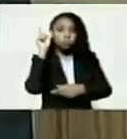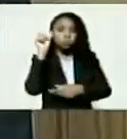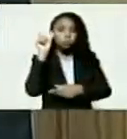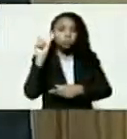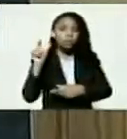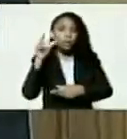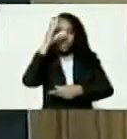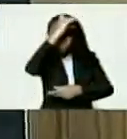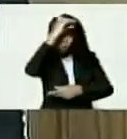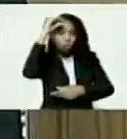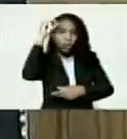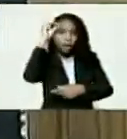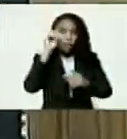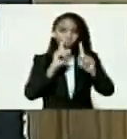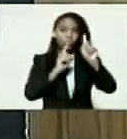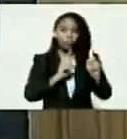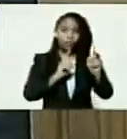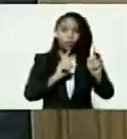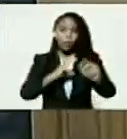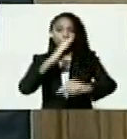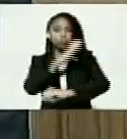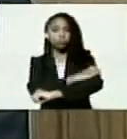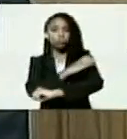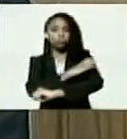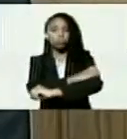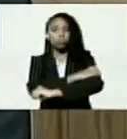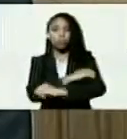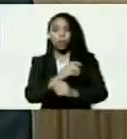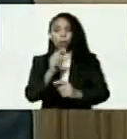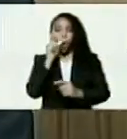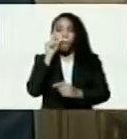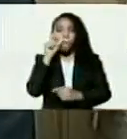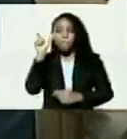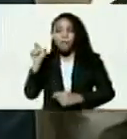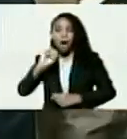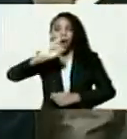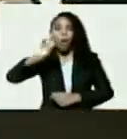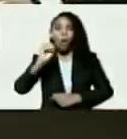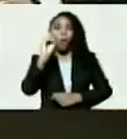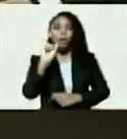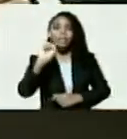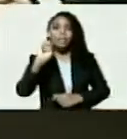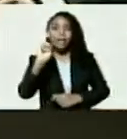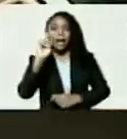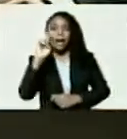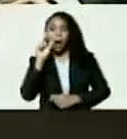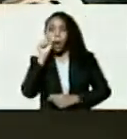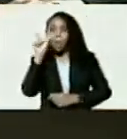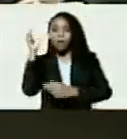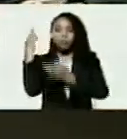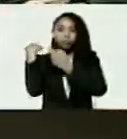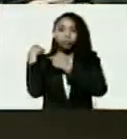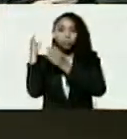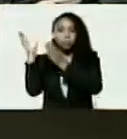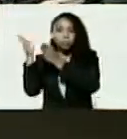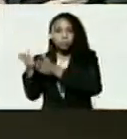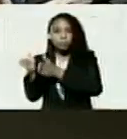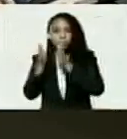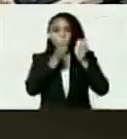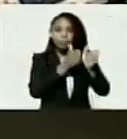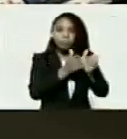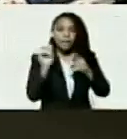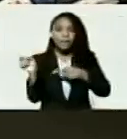Diosdado Cabello y por los partidos de la oposición venezolana está el diputado José Gregorio Correa.